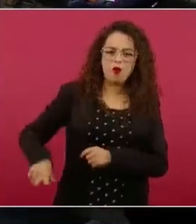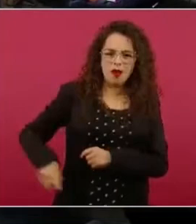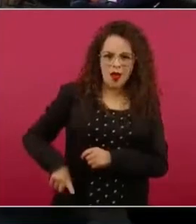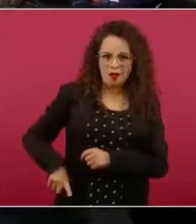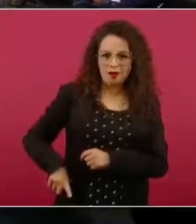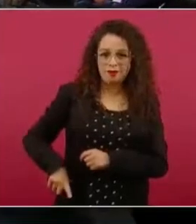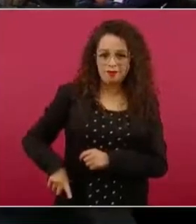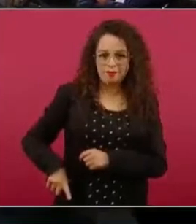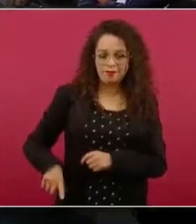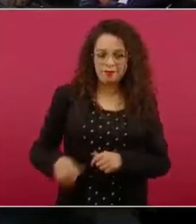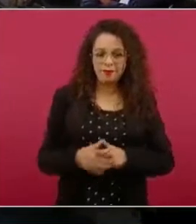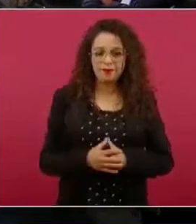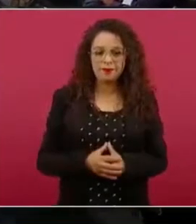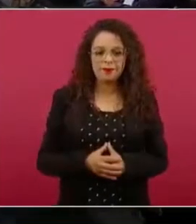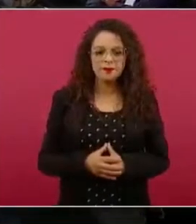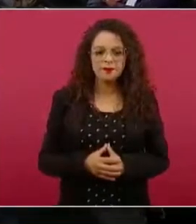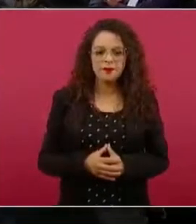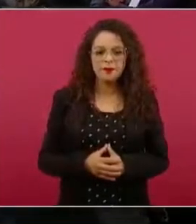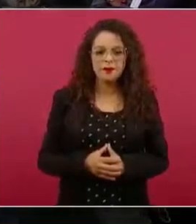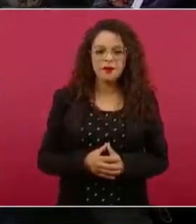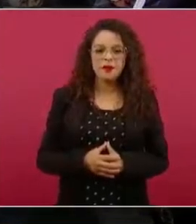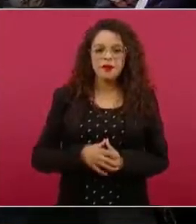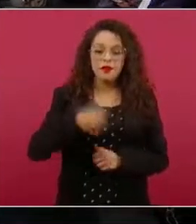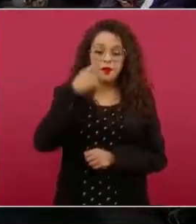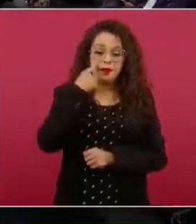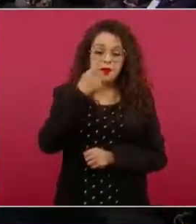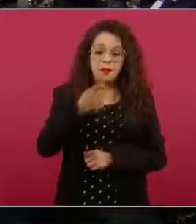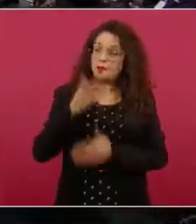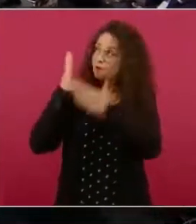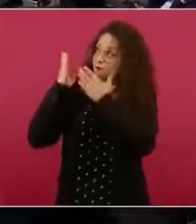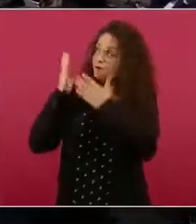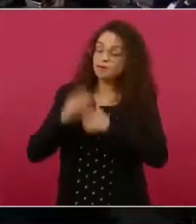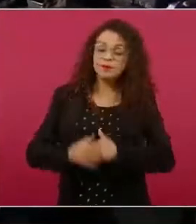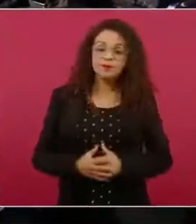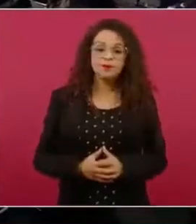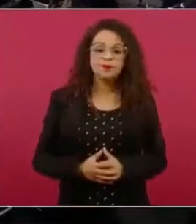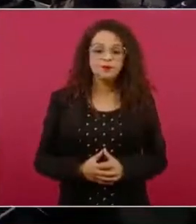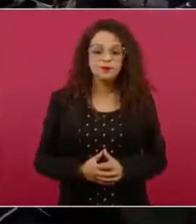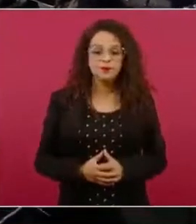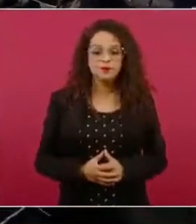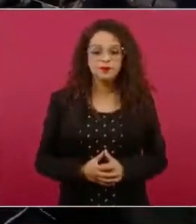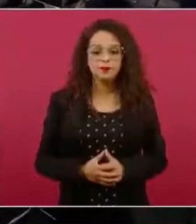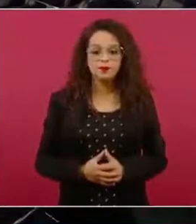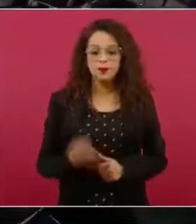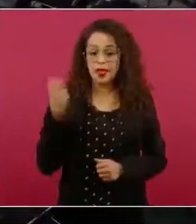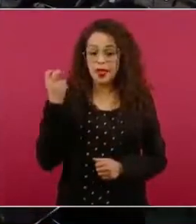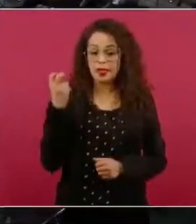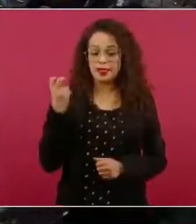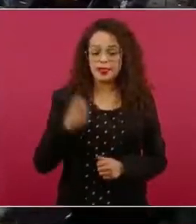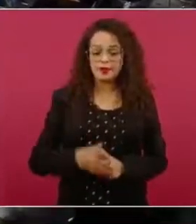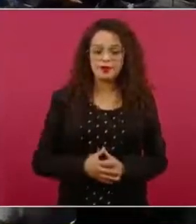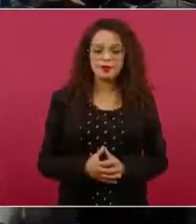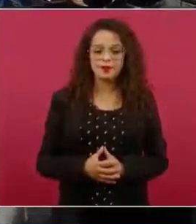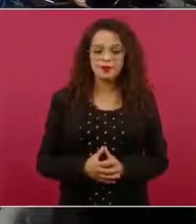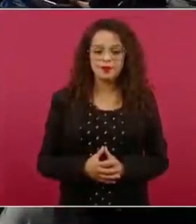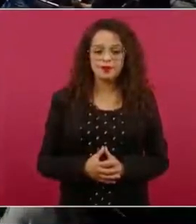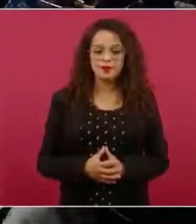Este es. Pero nada más para